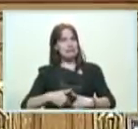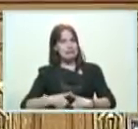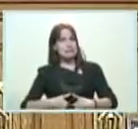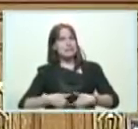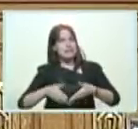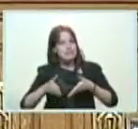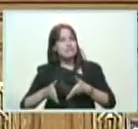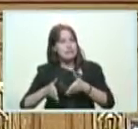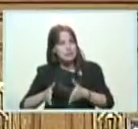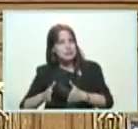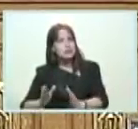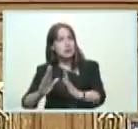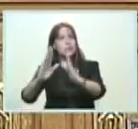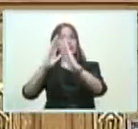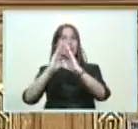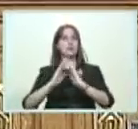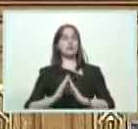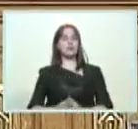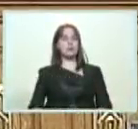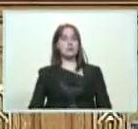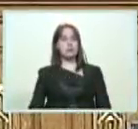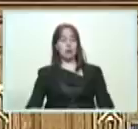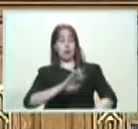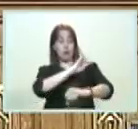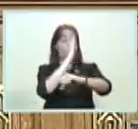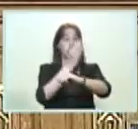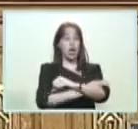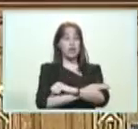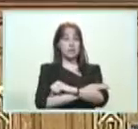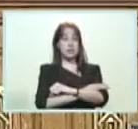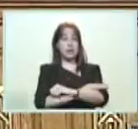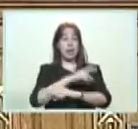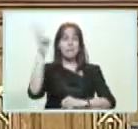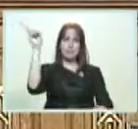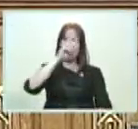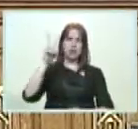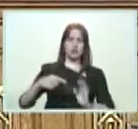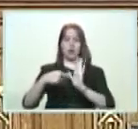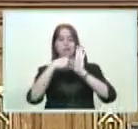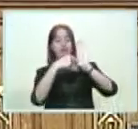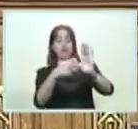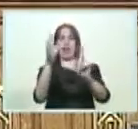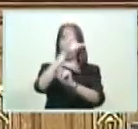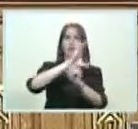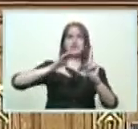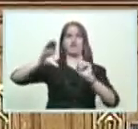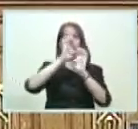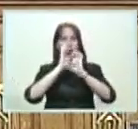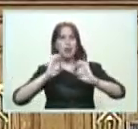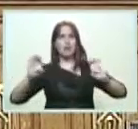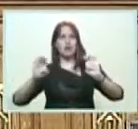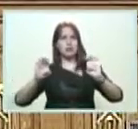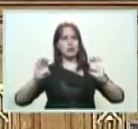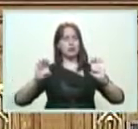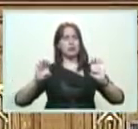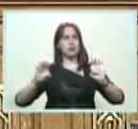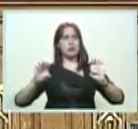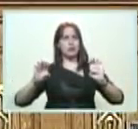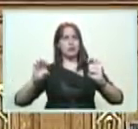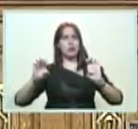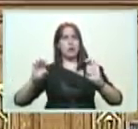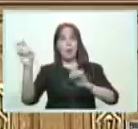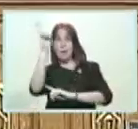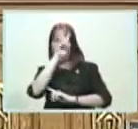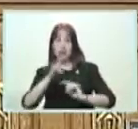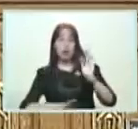nacer, la Venezuela potencia, la Venezuela de la cultura, de la educación, la Venezuela